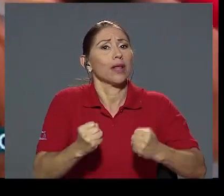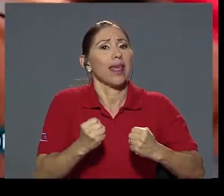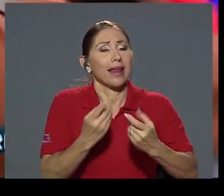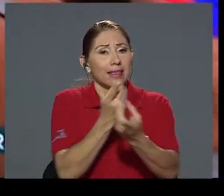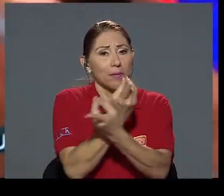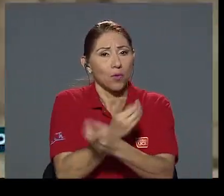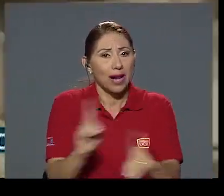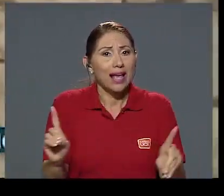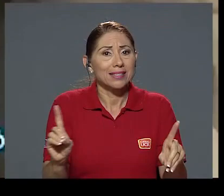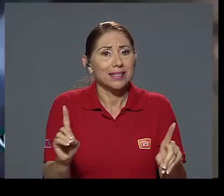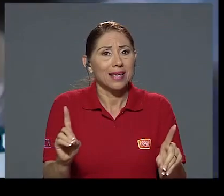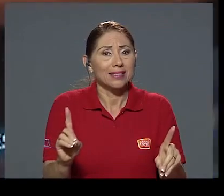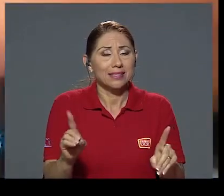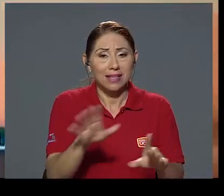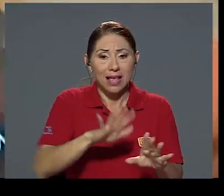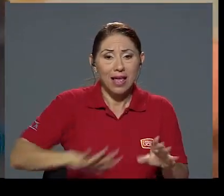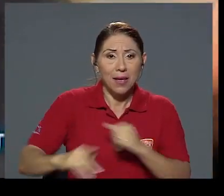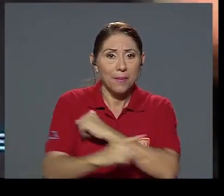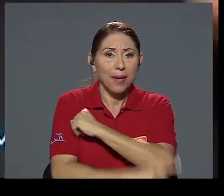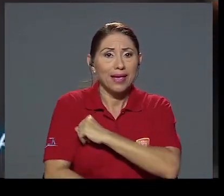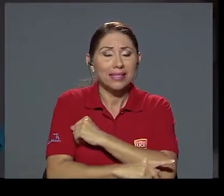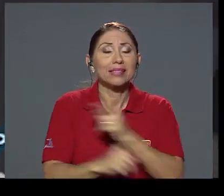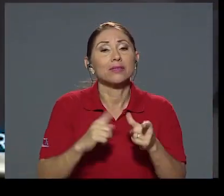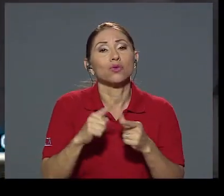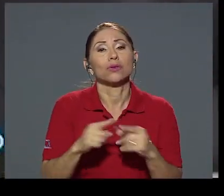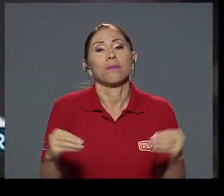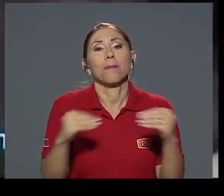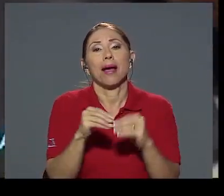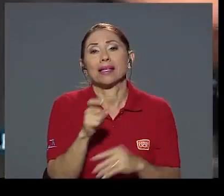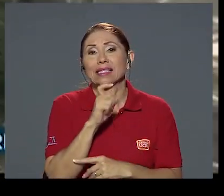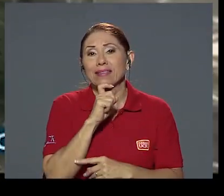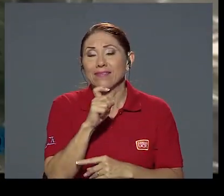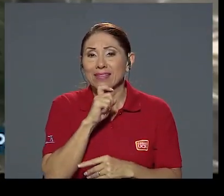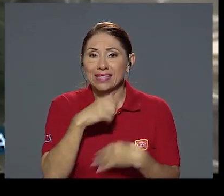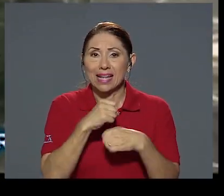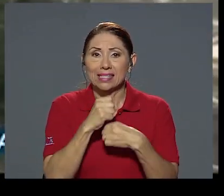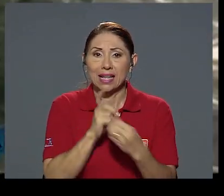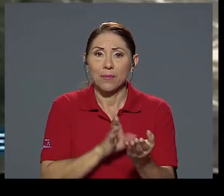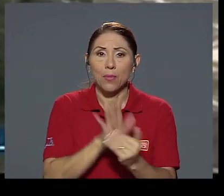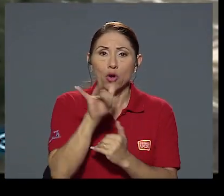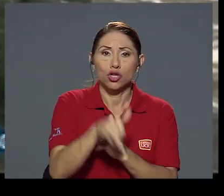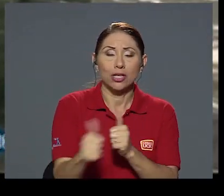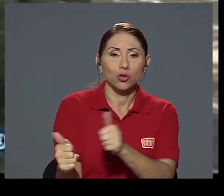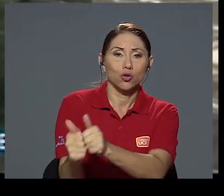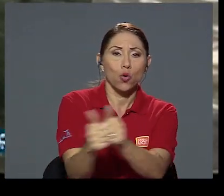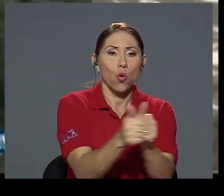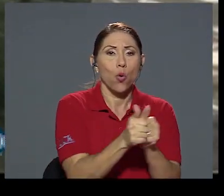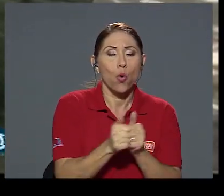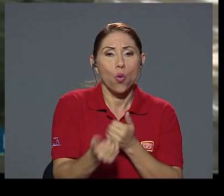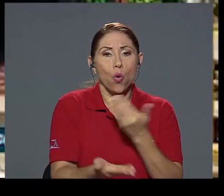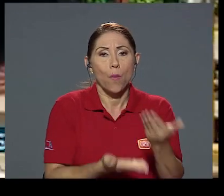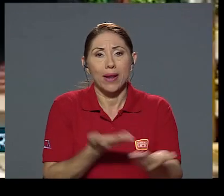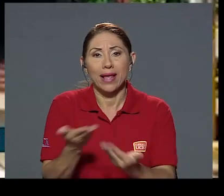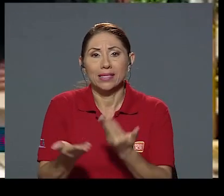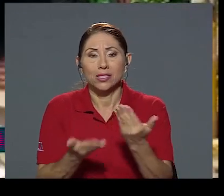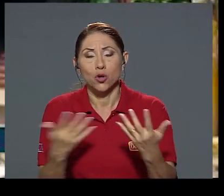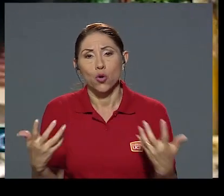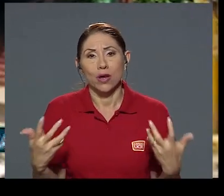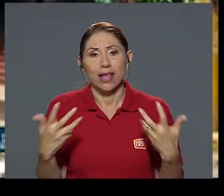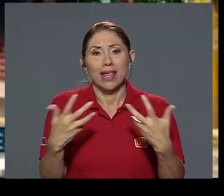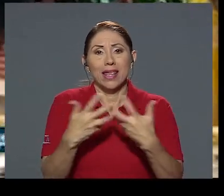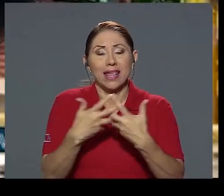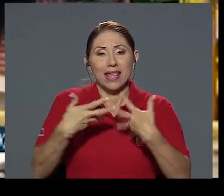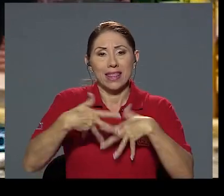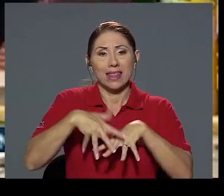sólidos, fuertes, es más difícil la construcción de proyectos conjuntos, de cooperación, de integración, y pues